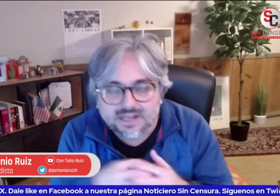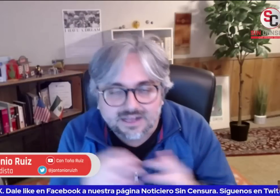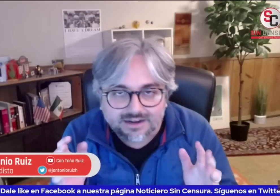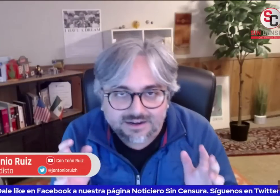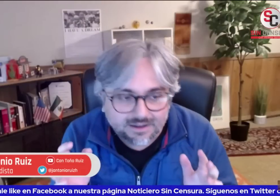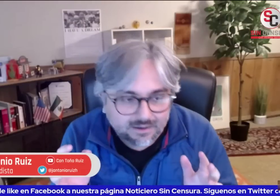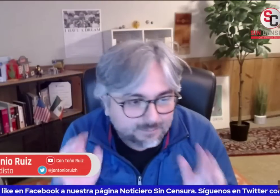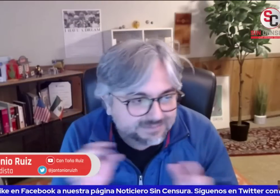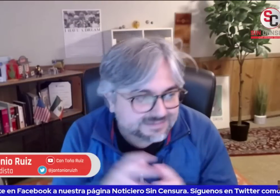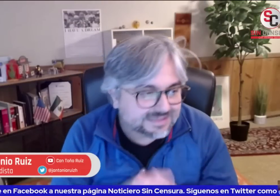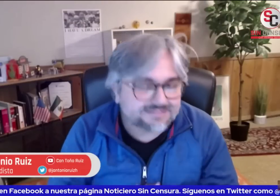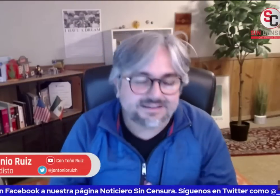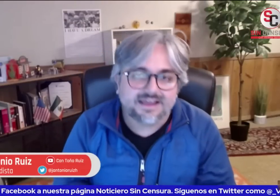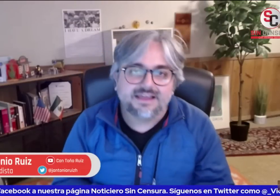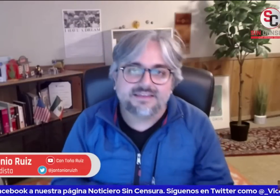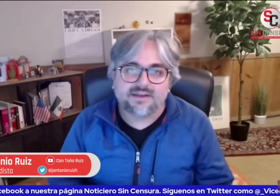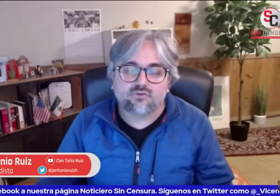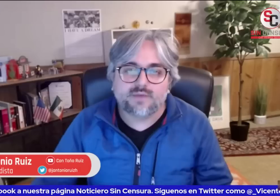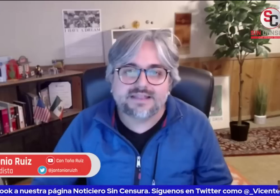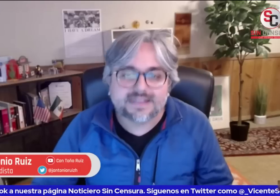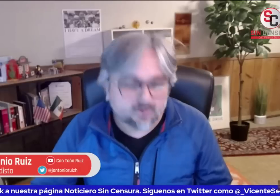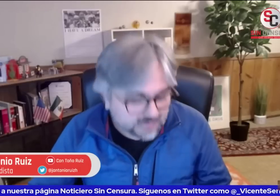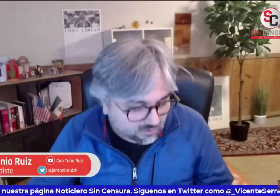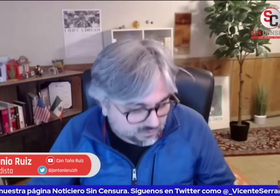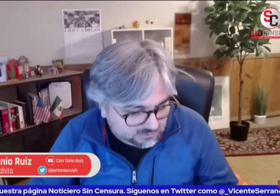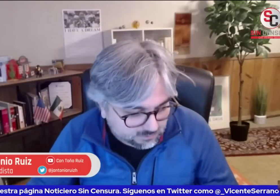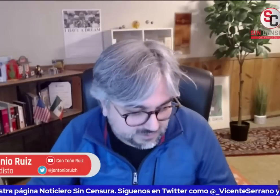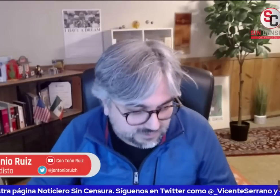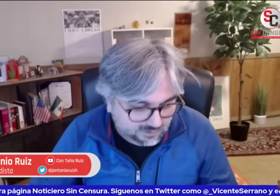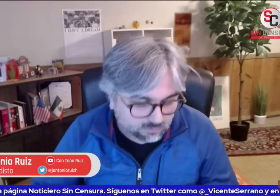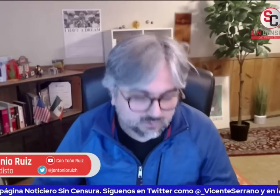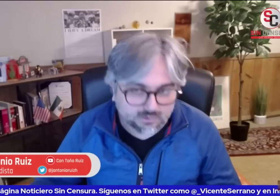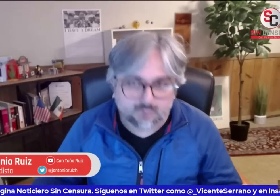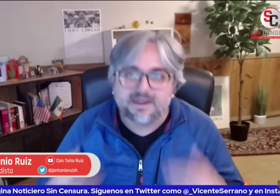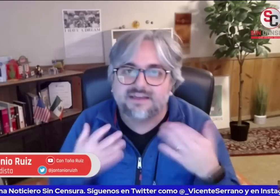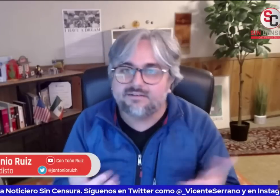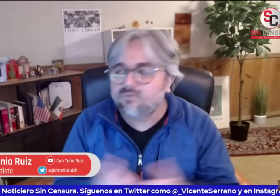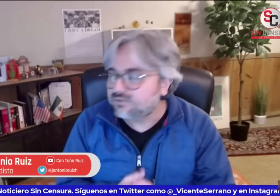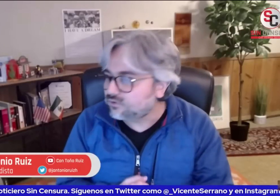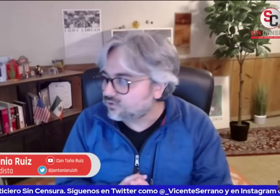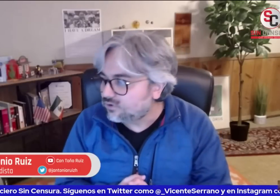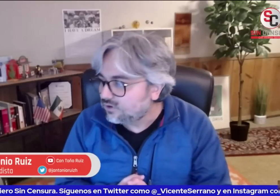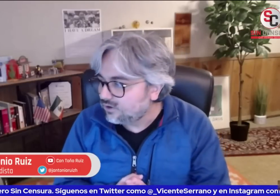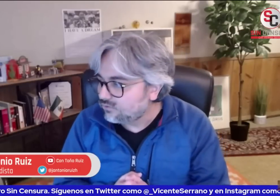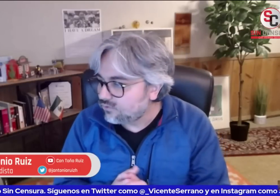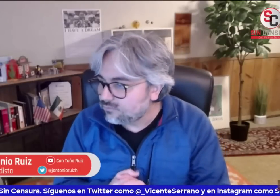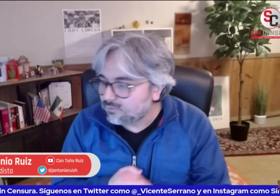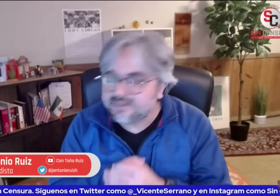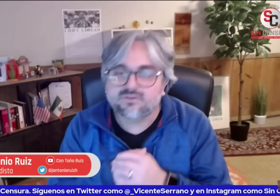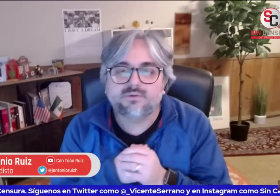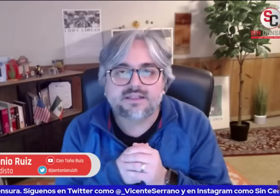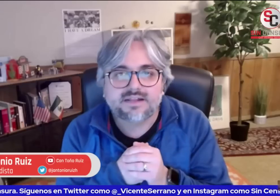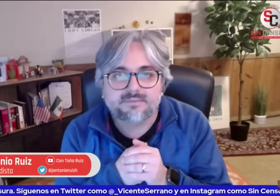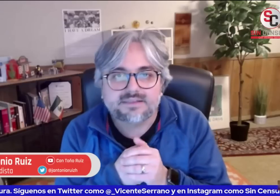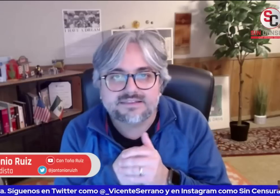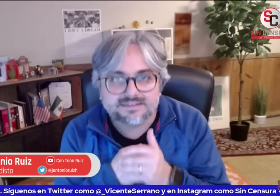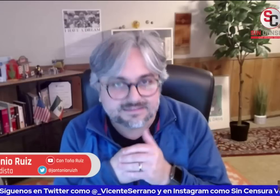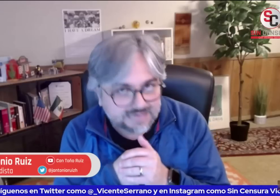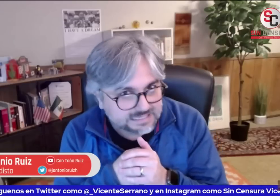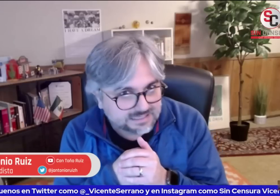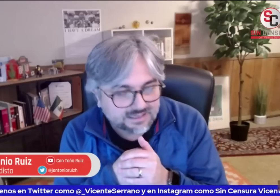conseguido la presidencia, ya los hubieran derrotado, dice el presidente López Obrador. ¿Para qué se lo cuento yo? Fue un momento